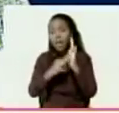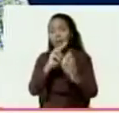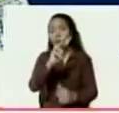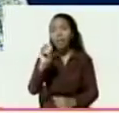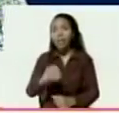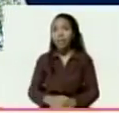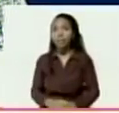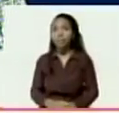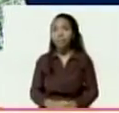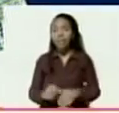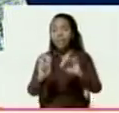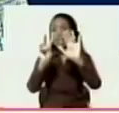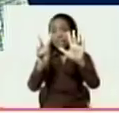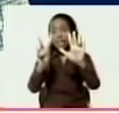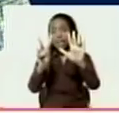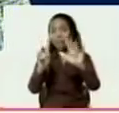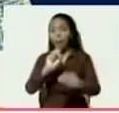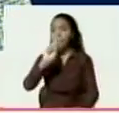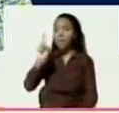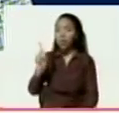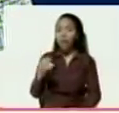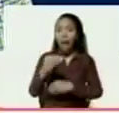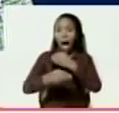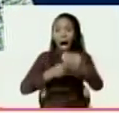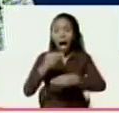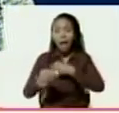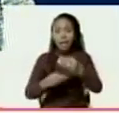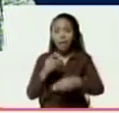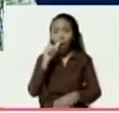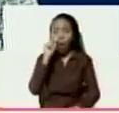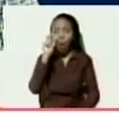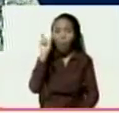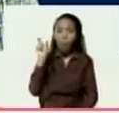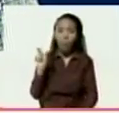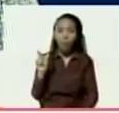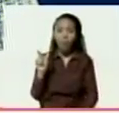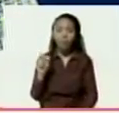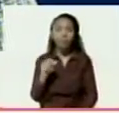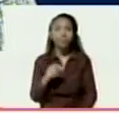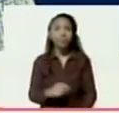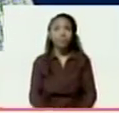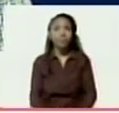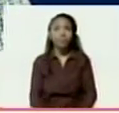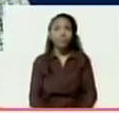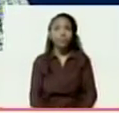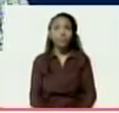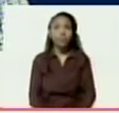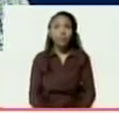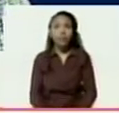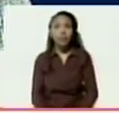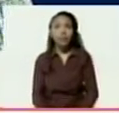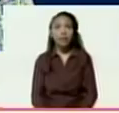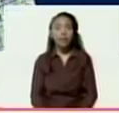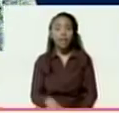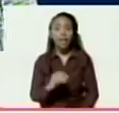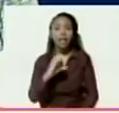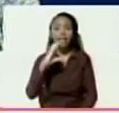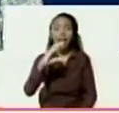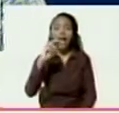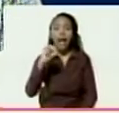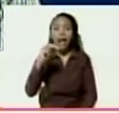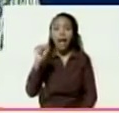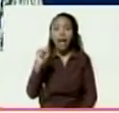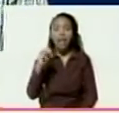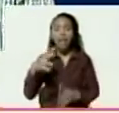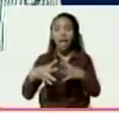La séptima pregunta la realiza el corresponsal Estefano Possebon, de la cadena CNN Internacional,